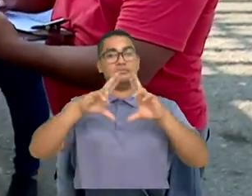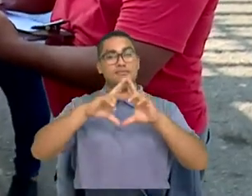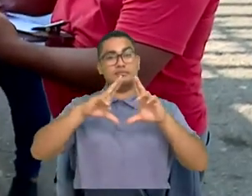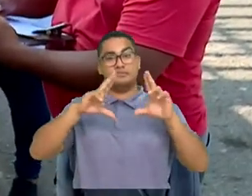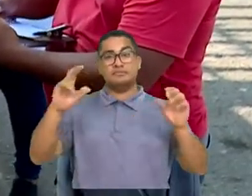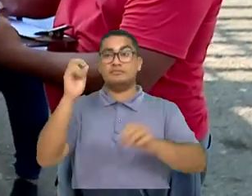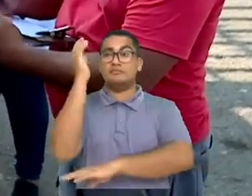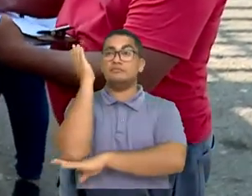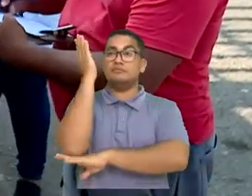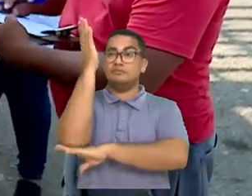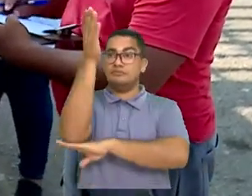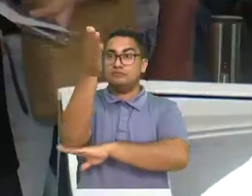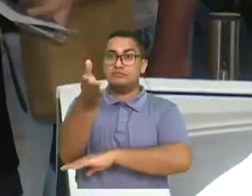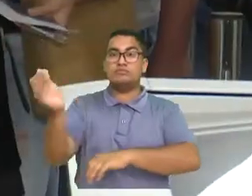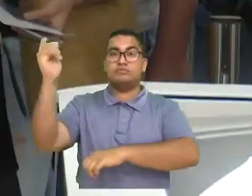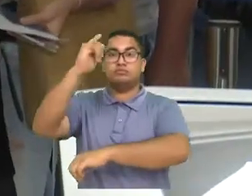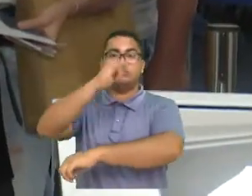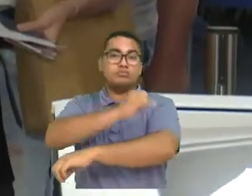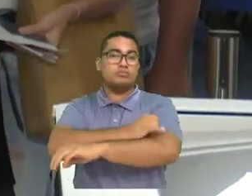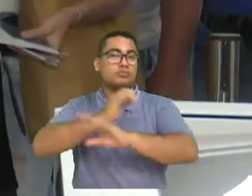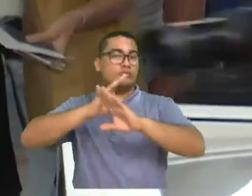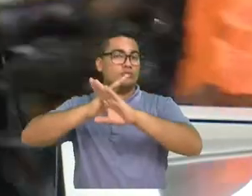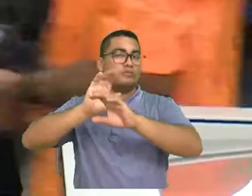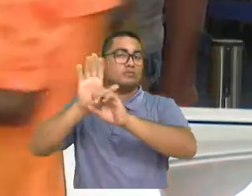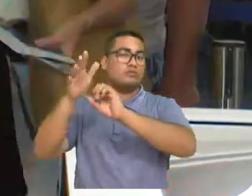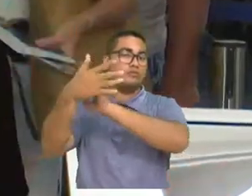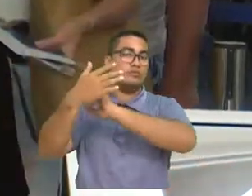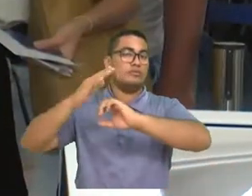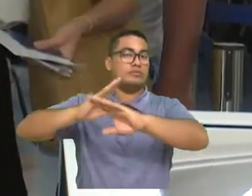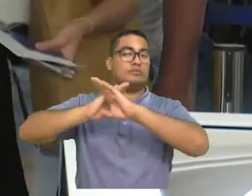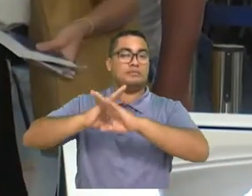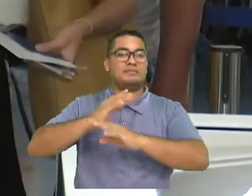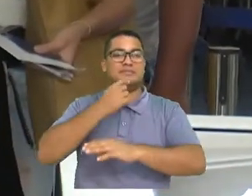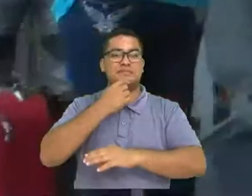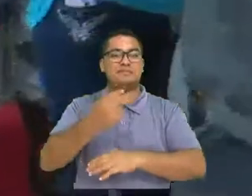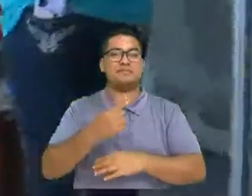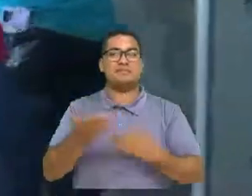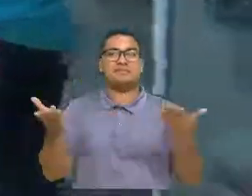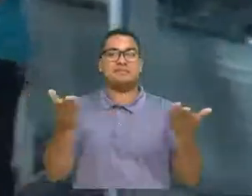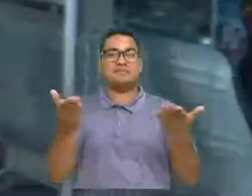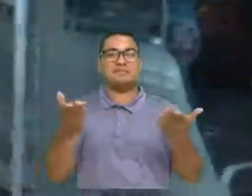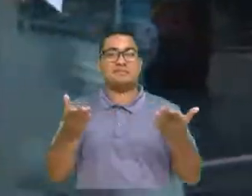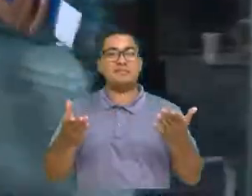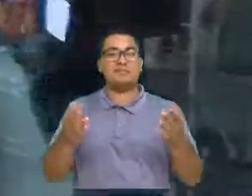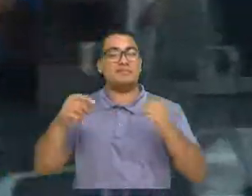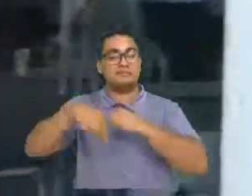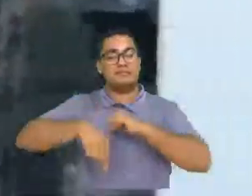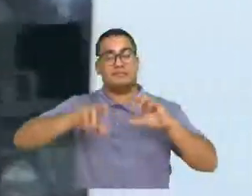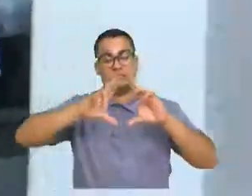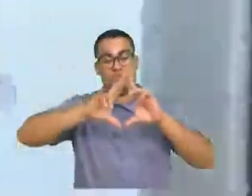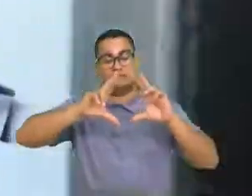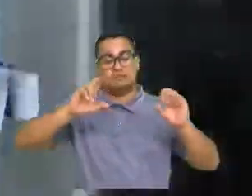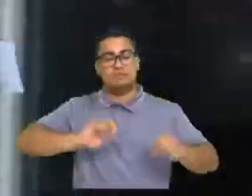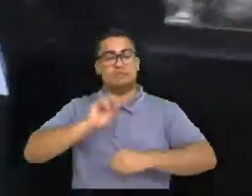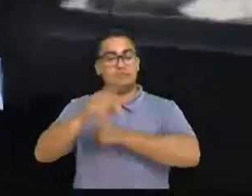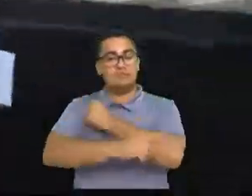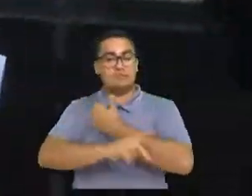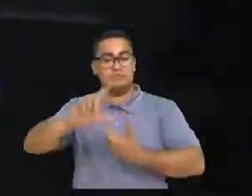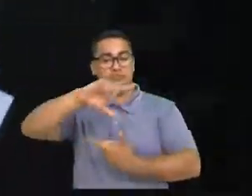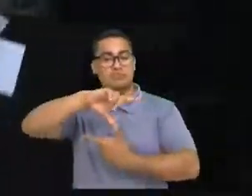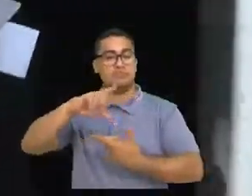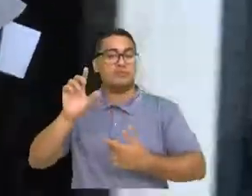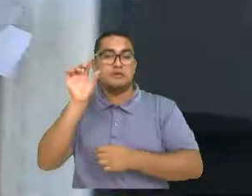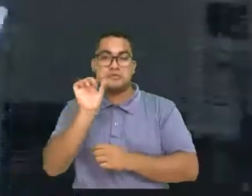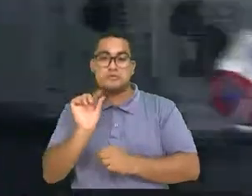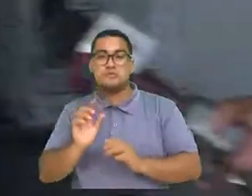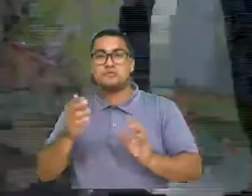evitar, detectar y atender a tiempo posibles contagios. Nicaragua es uno de los países de Latinoamérica con menos contagios,